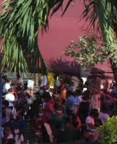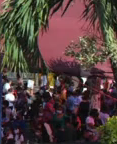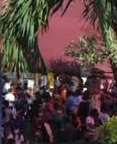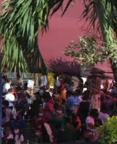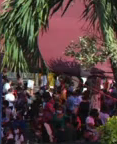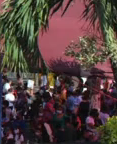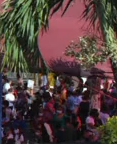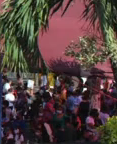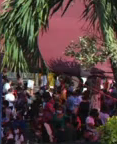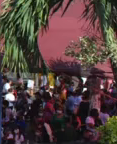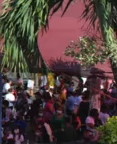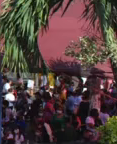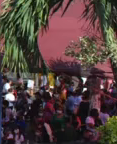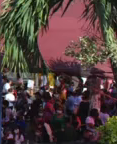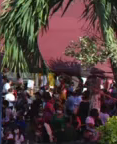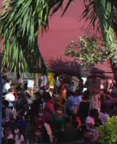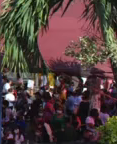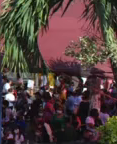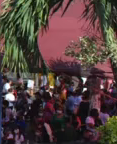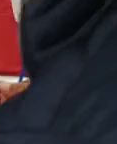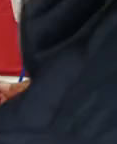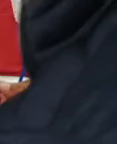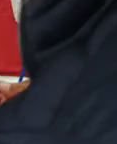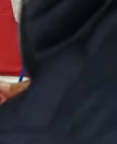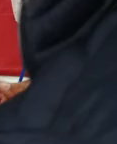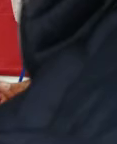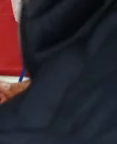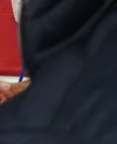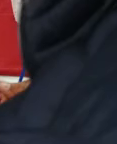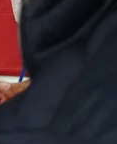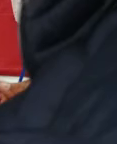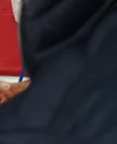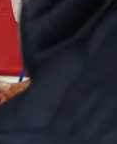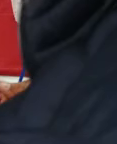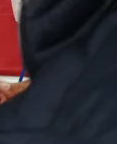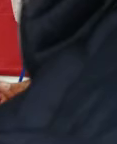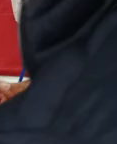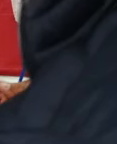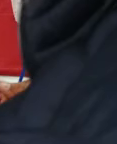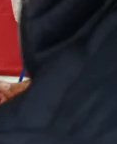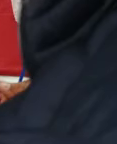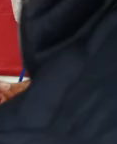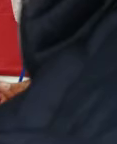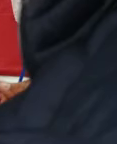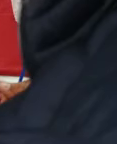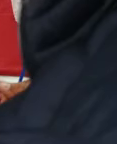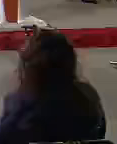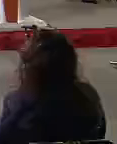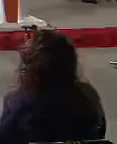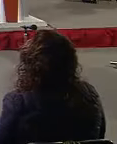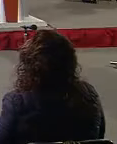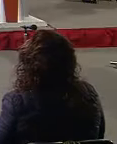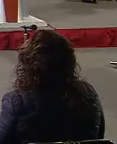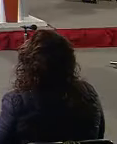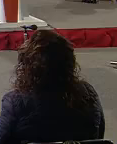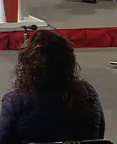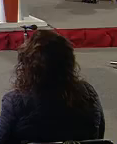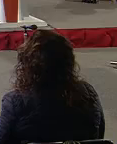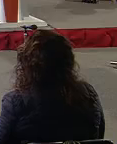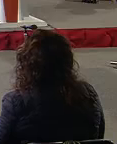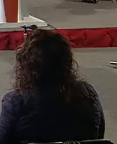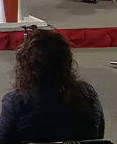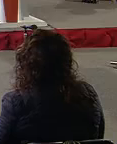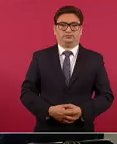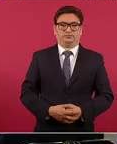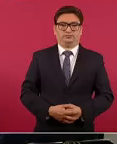a el personal de salud local que está muy comprometido con este proyecto de vacunación lo último que vemos es el